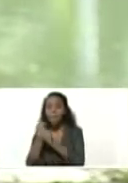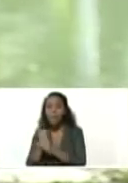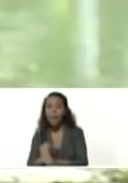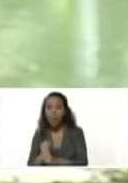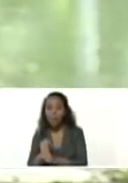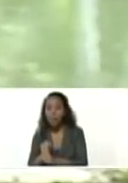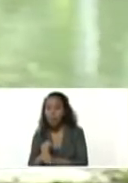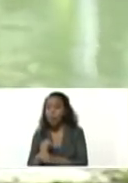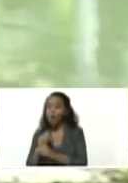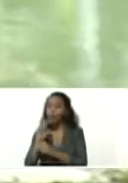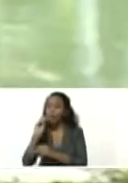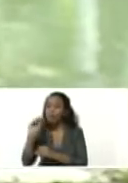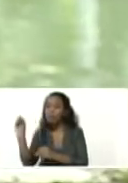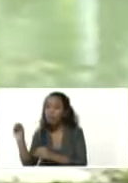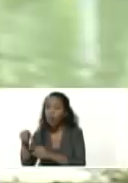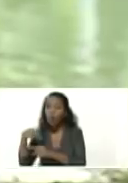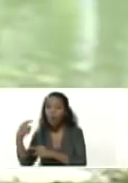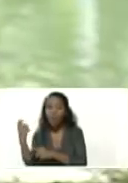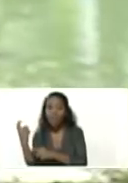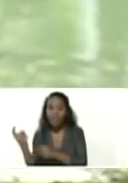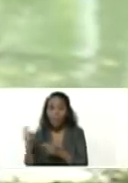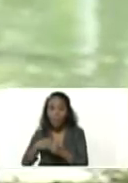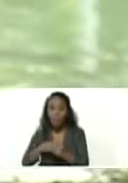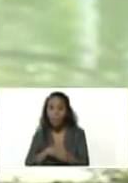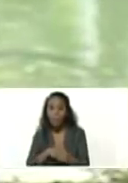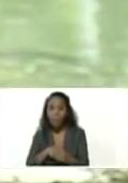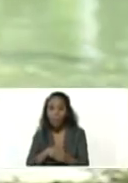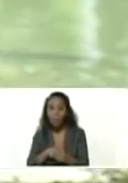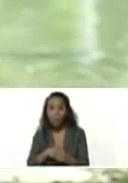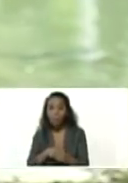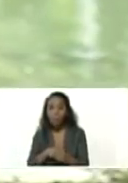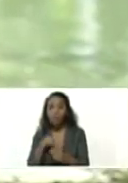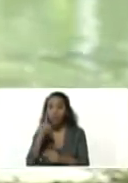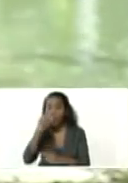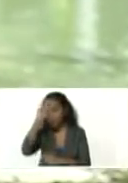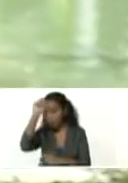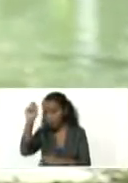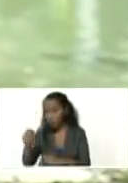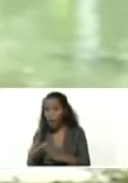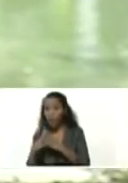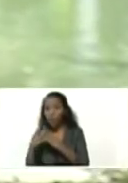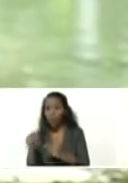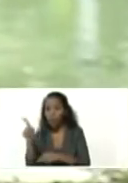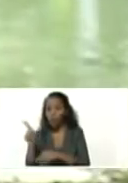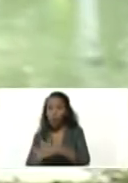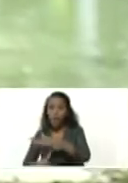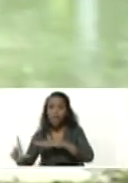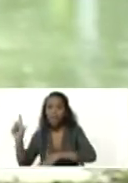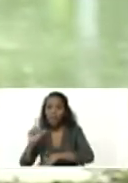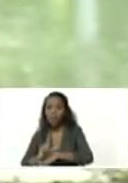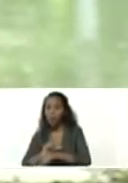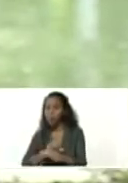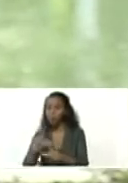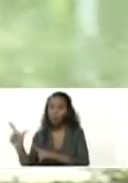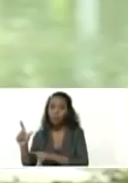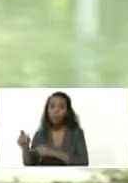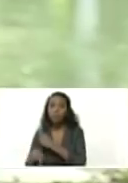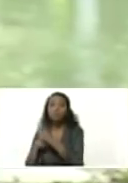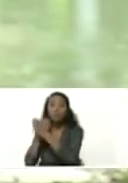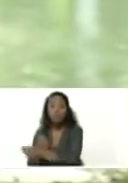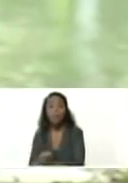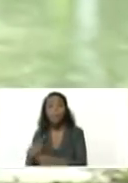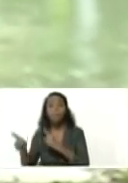resto que faltan, entonces ya se haría primero un reconocimiento a todos esos licenciados que ya han sido graduados, pero